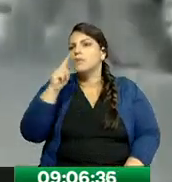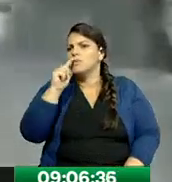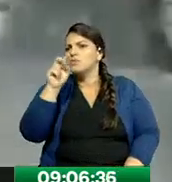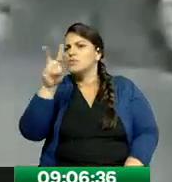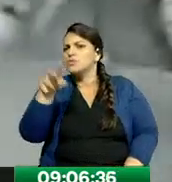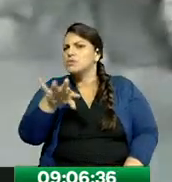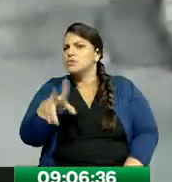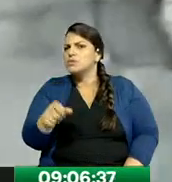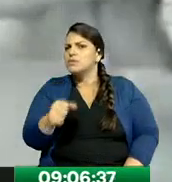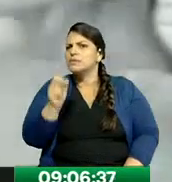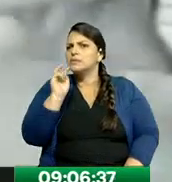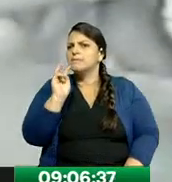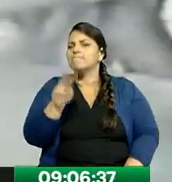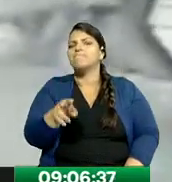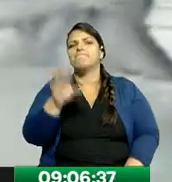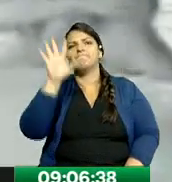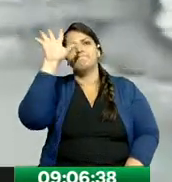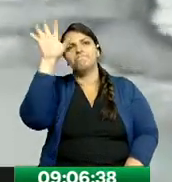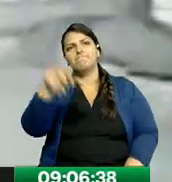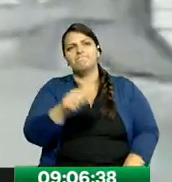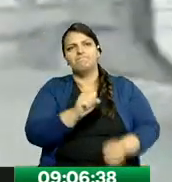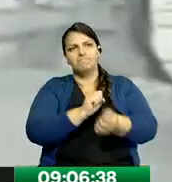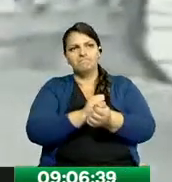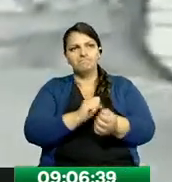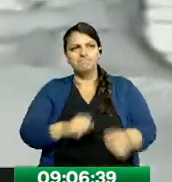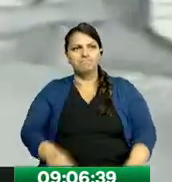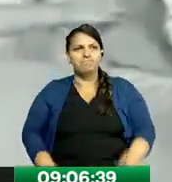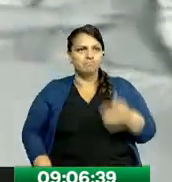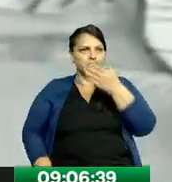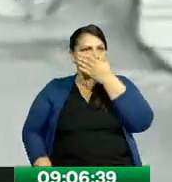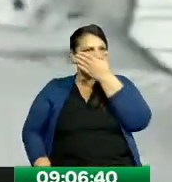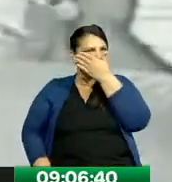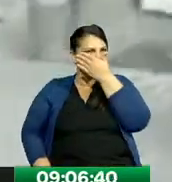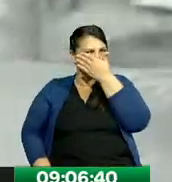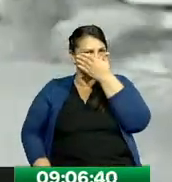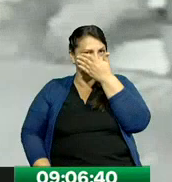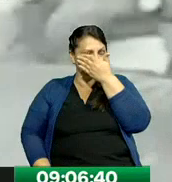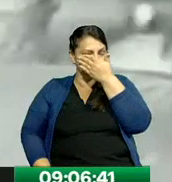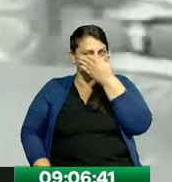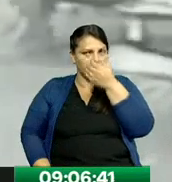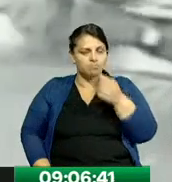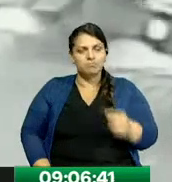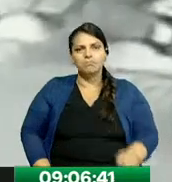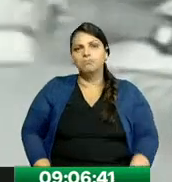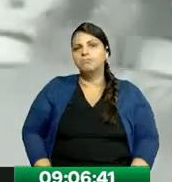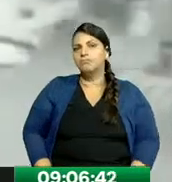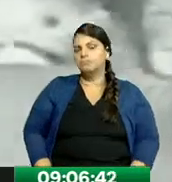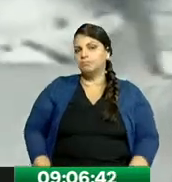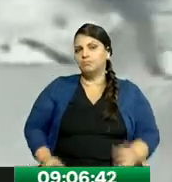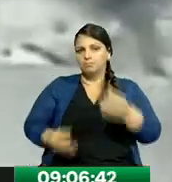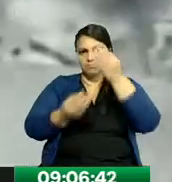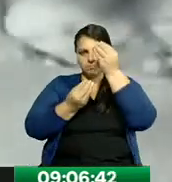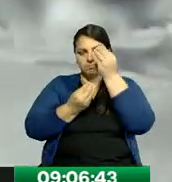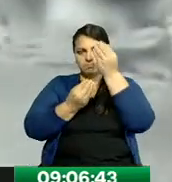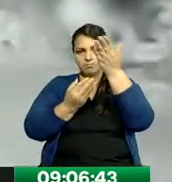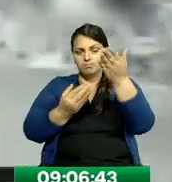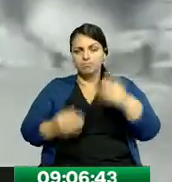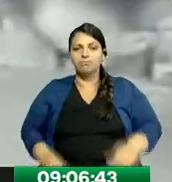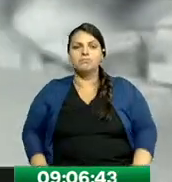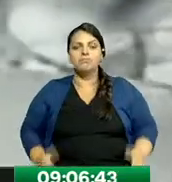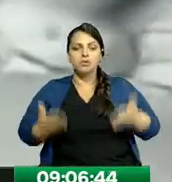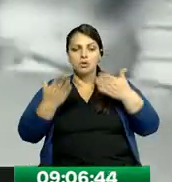video grabado por la cámara de seguridad del bus de la cooperativa ecuatoriana Pulma, Disco 21, que cubría la